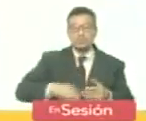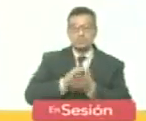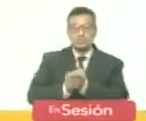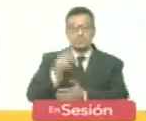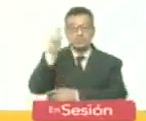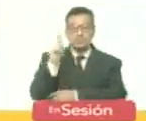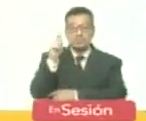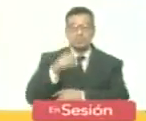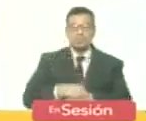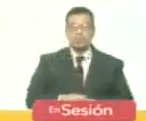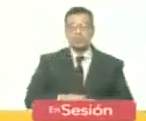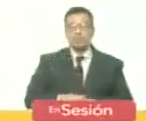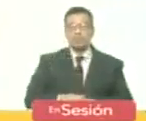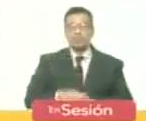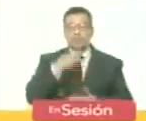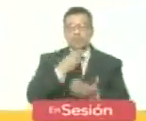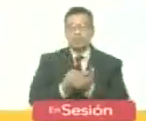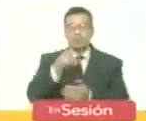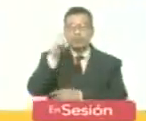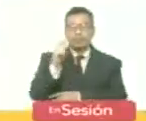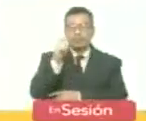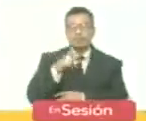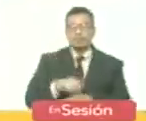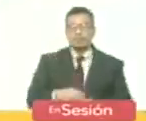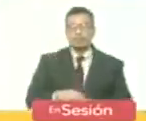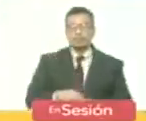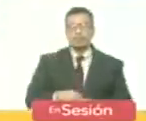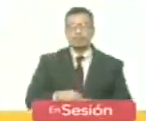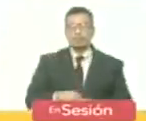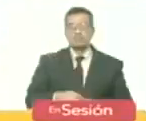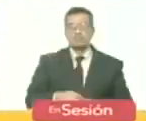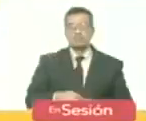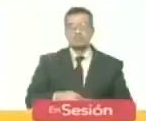parlamentarios. Gracias, diputado.